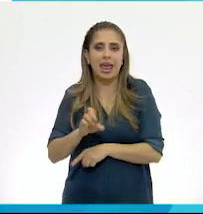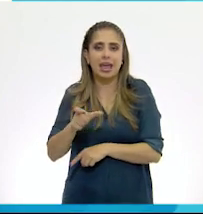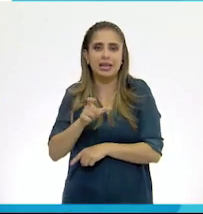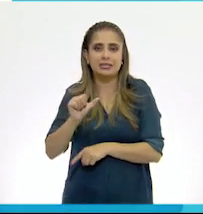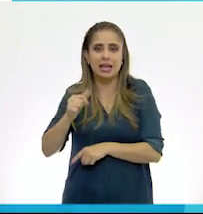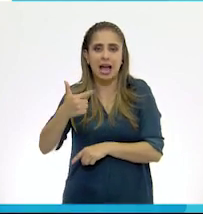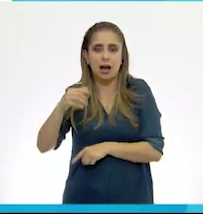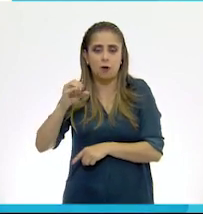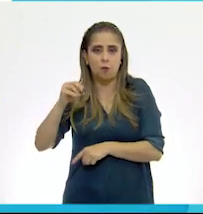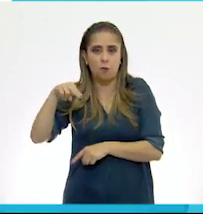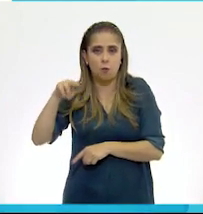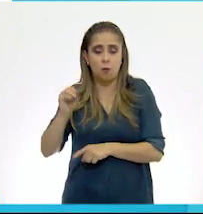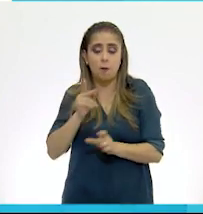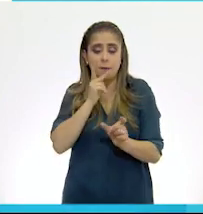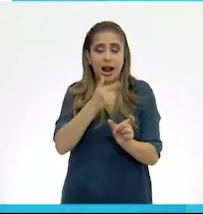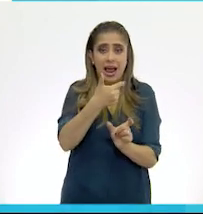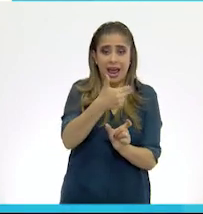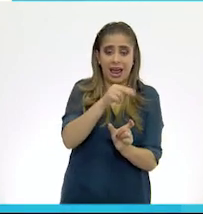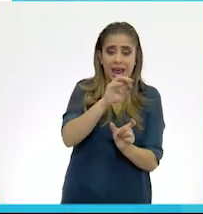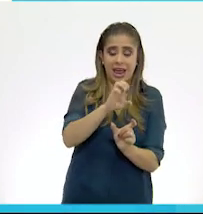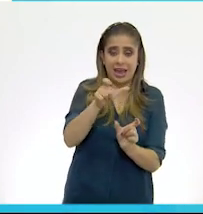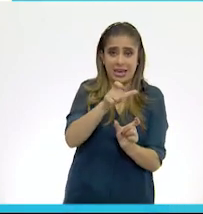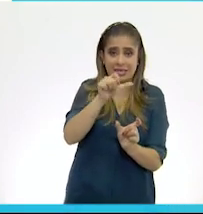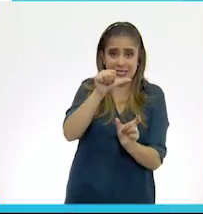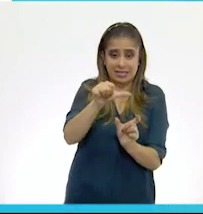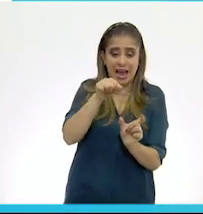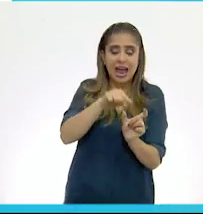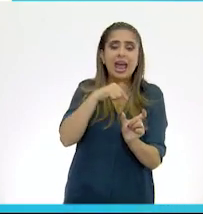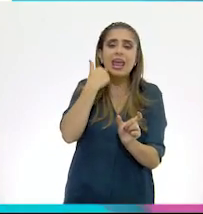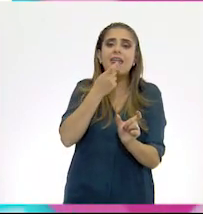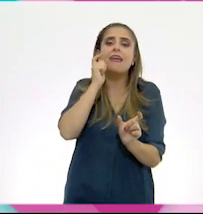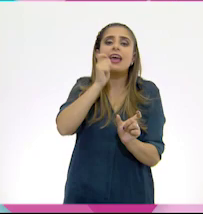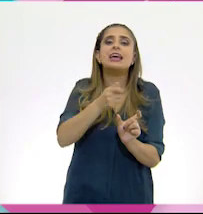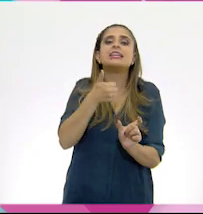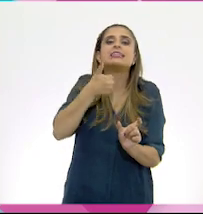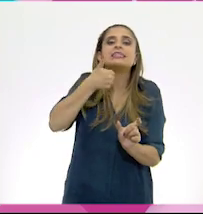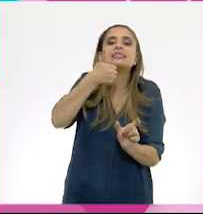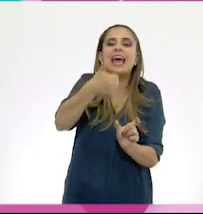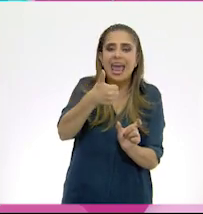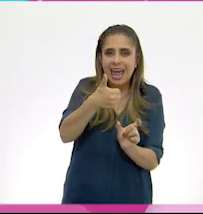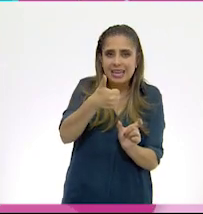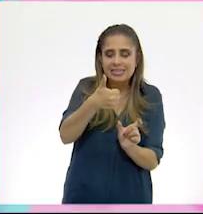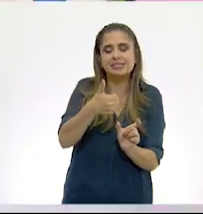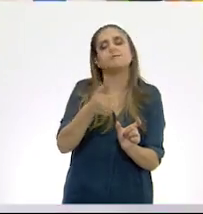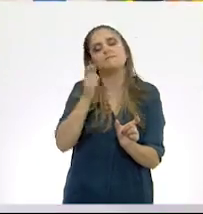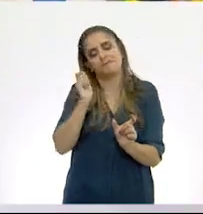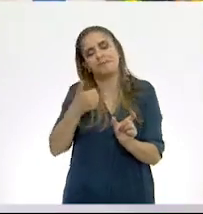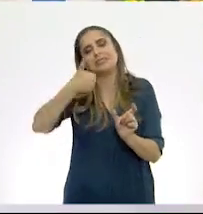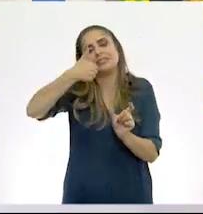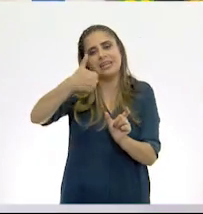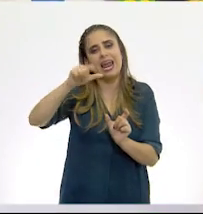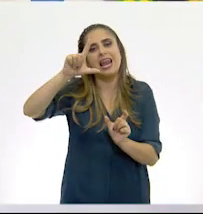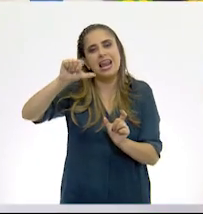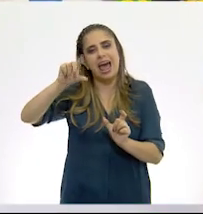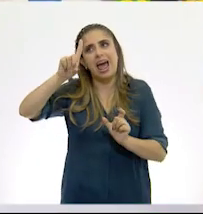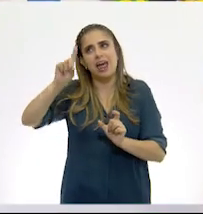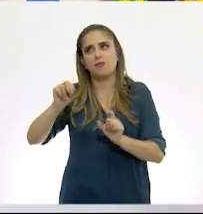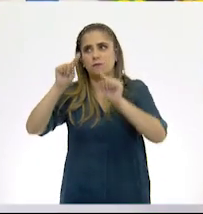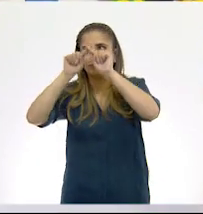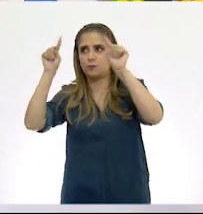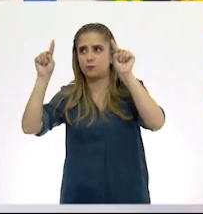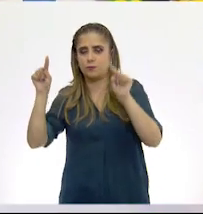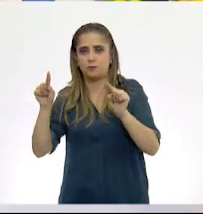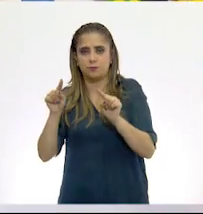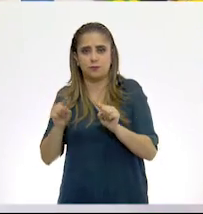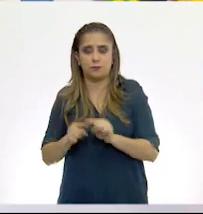significa seis? Lados. Que tiene seis lados. Exacto. Así es. Y como los niños pudieron ver en la pantalla,